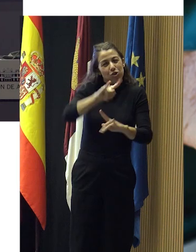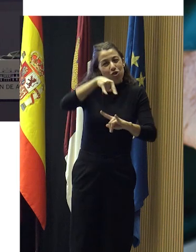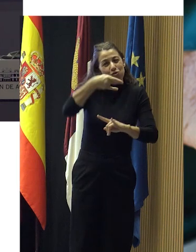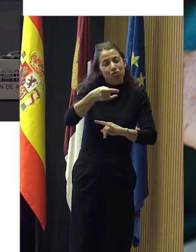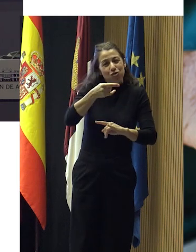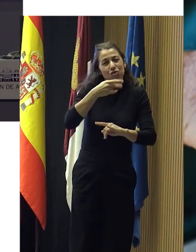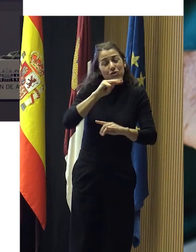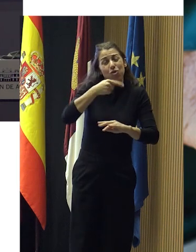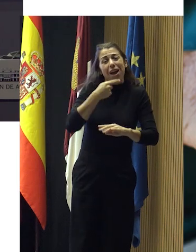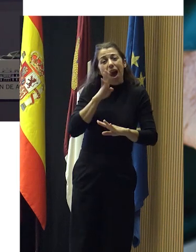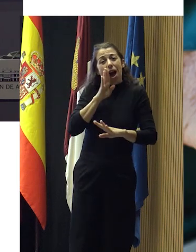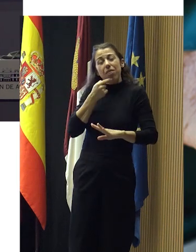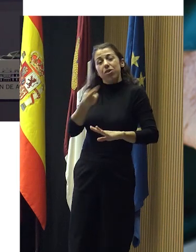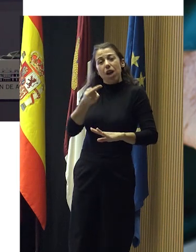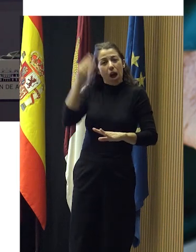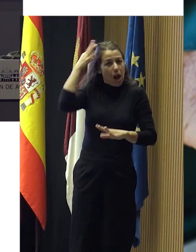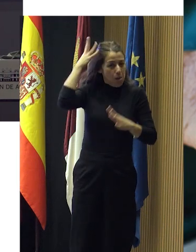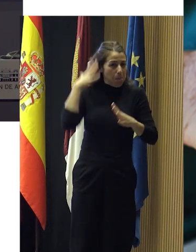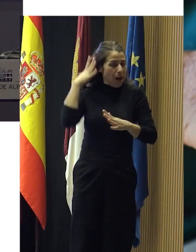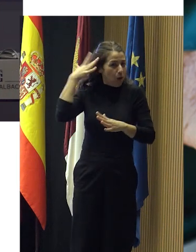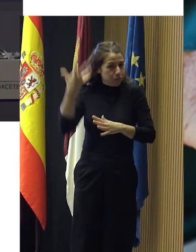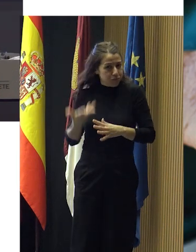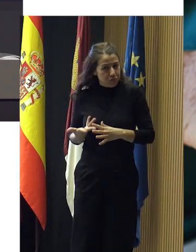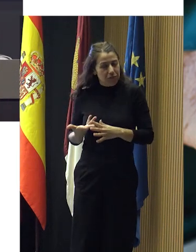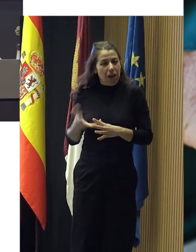hablado anteriormente, caída del cabello,